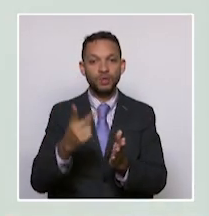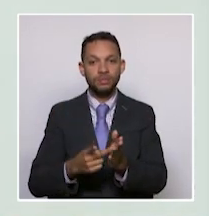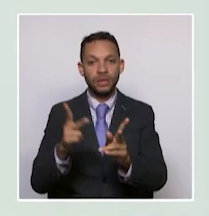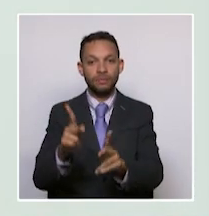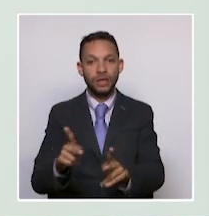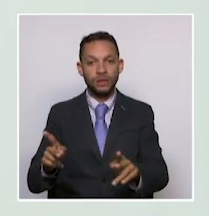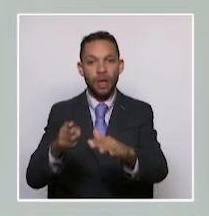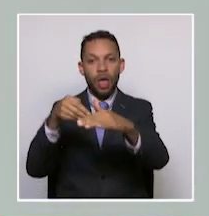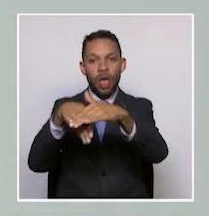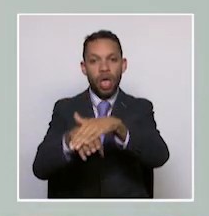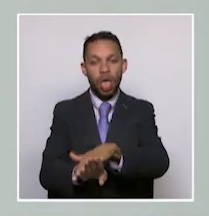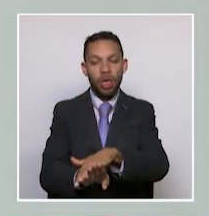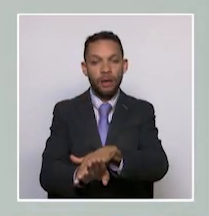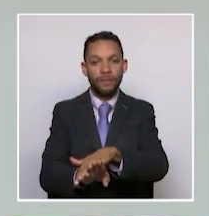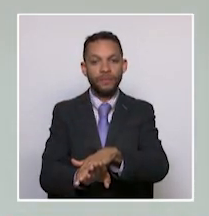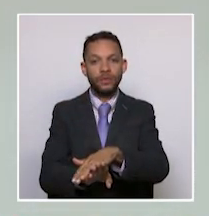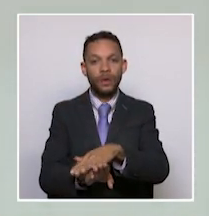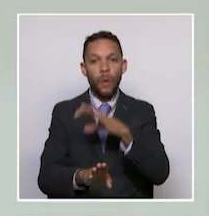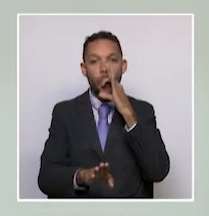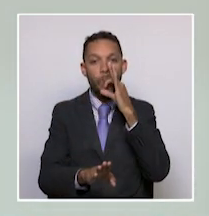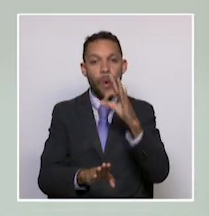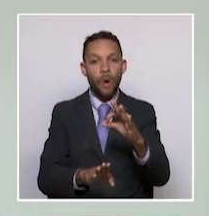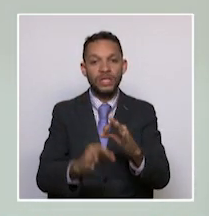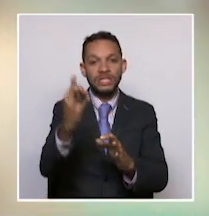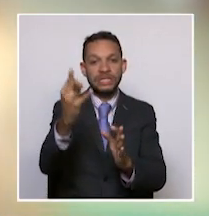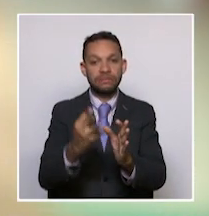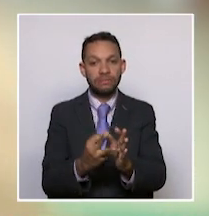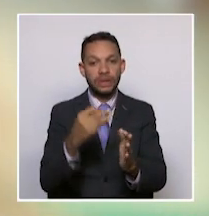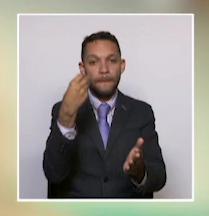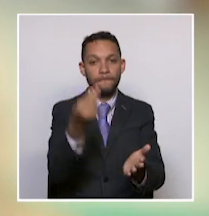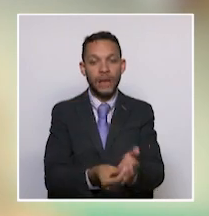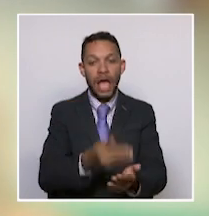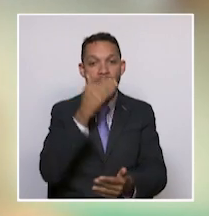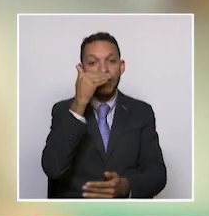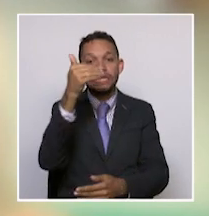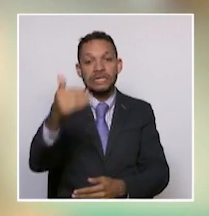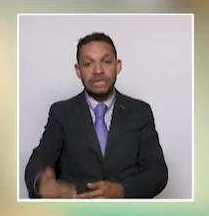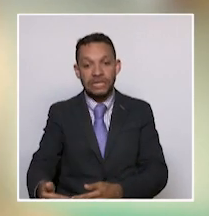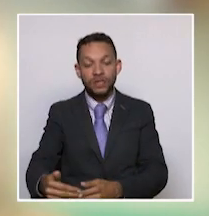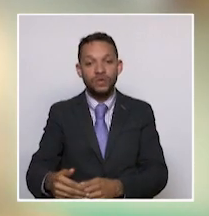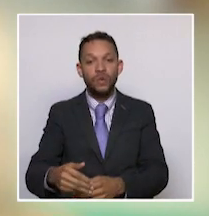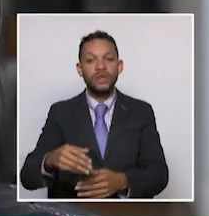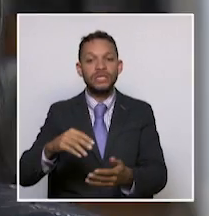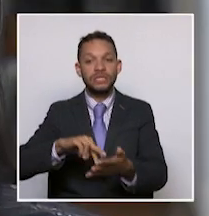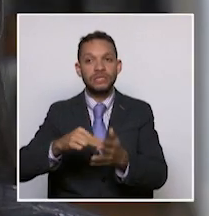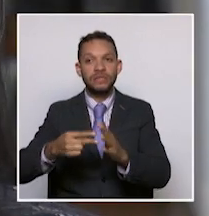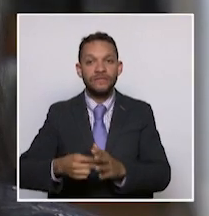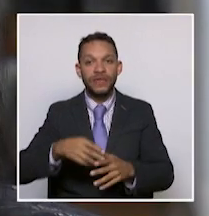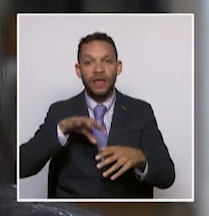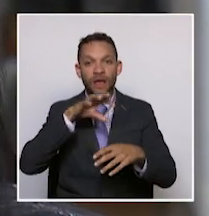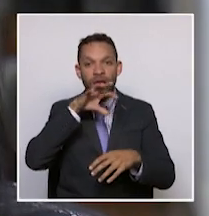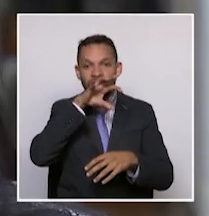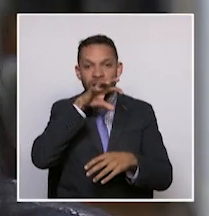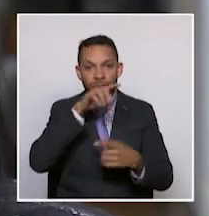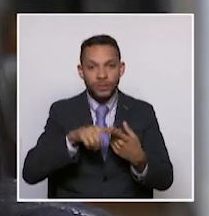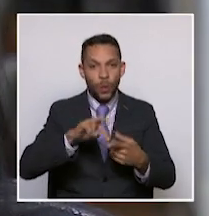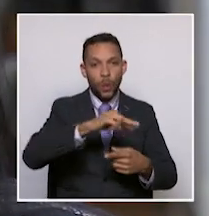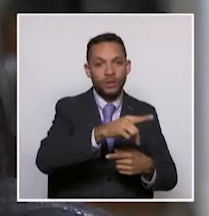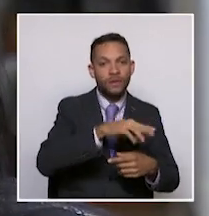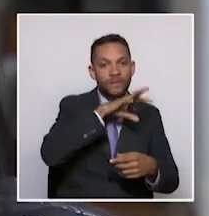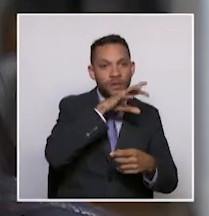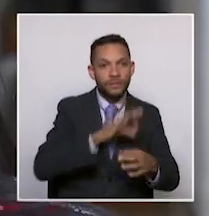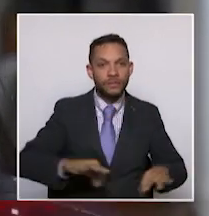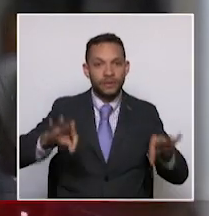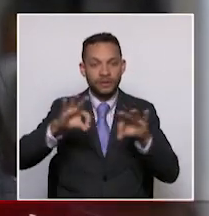las gaticas y 3.000 pesos para los perritos, como denominan a los niños y niñas sus organizadores. Es hora que desde las familias